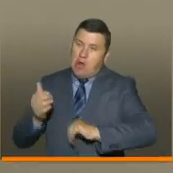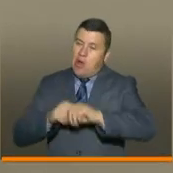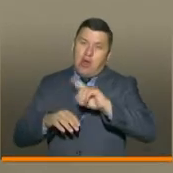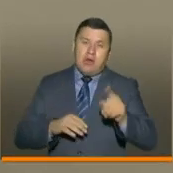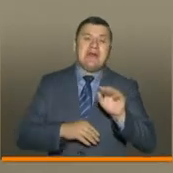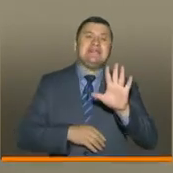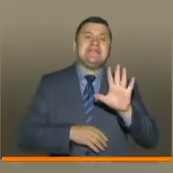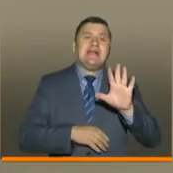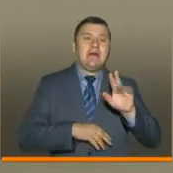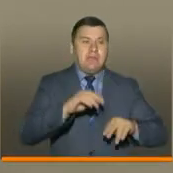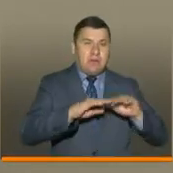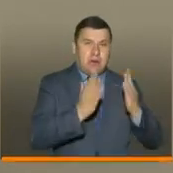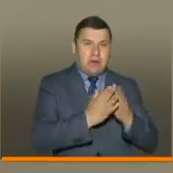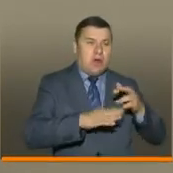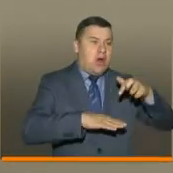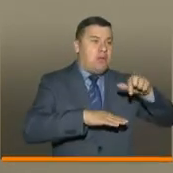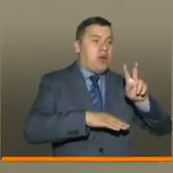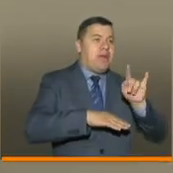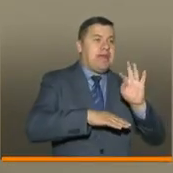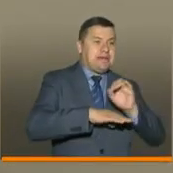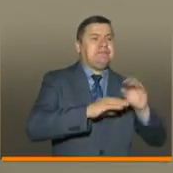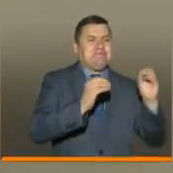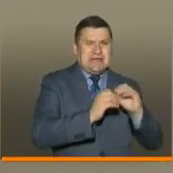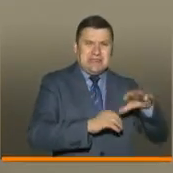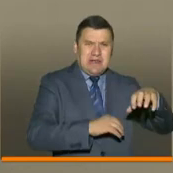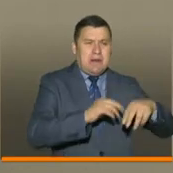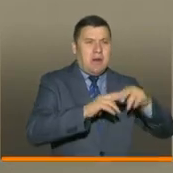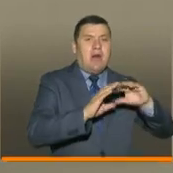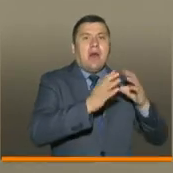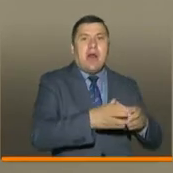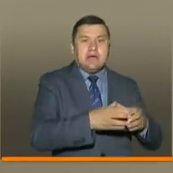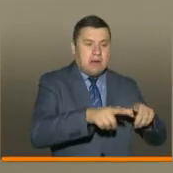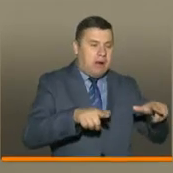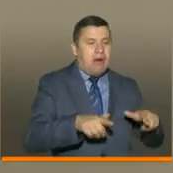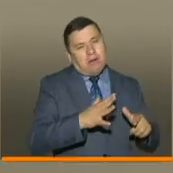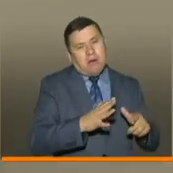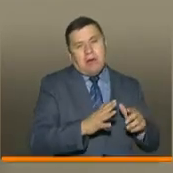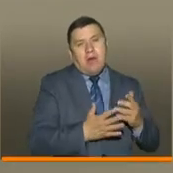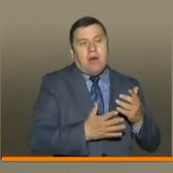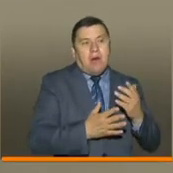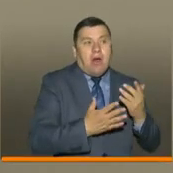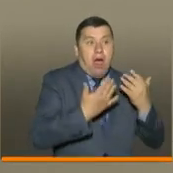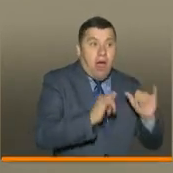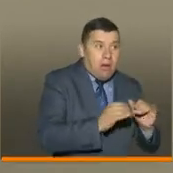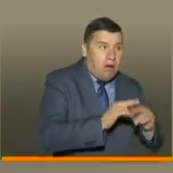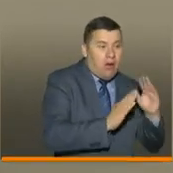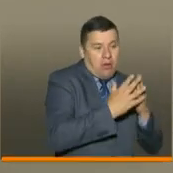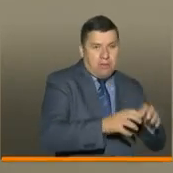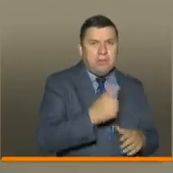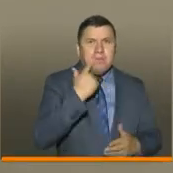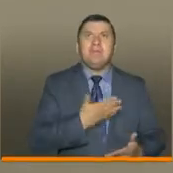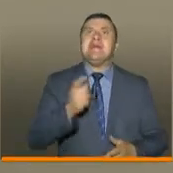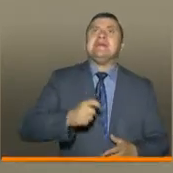total de las 5 infraestructuras de Providencia y en la construcción de aulas temporales. Me lo preguntaban mucho los maestros, los padres de familia. Entonces,